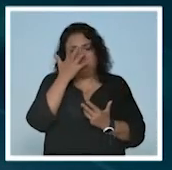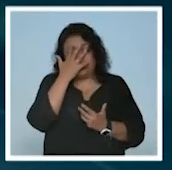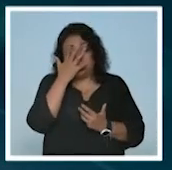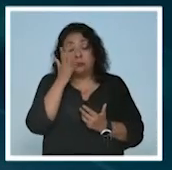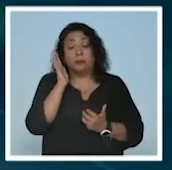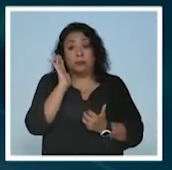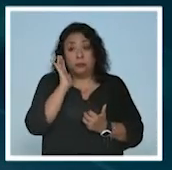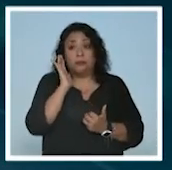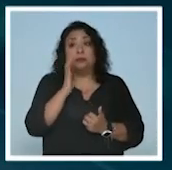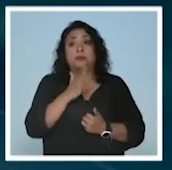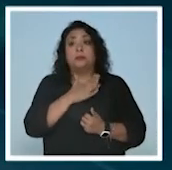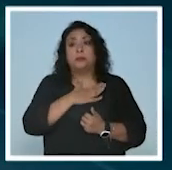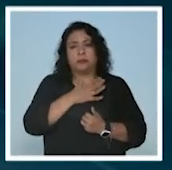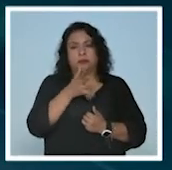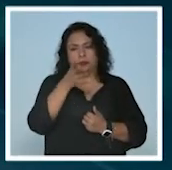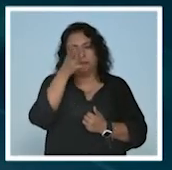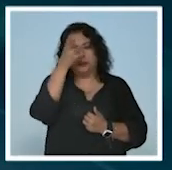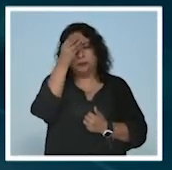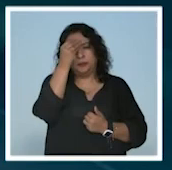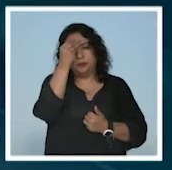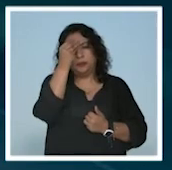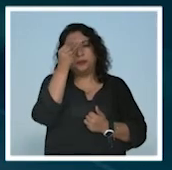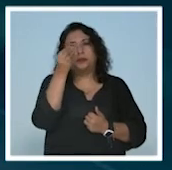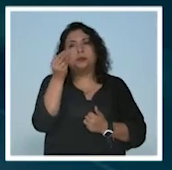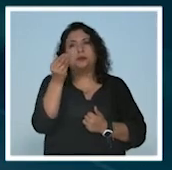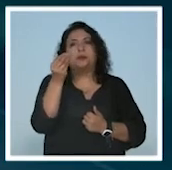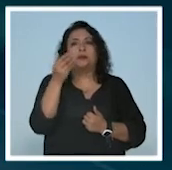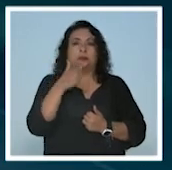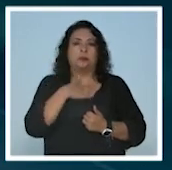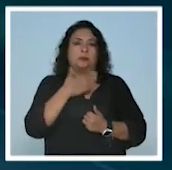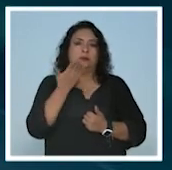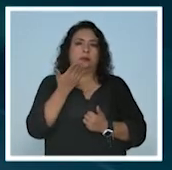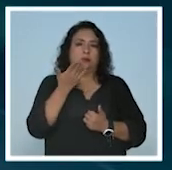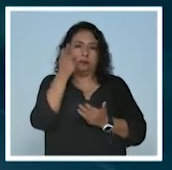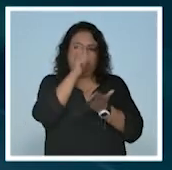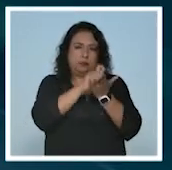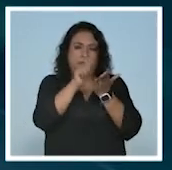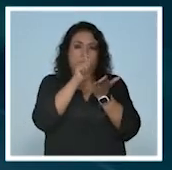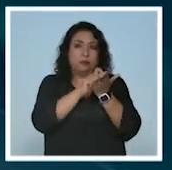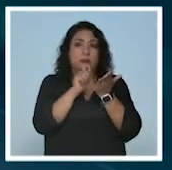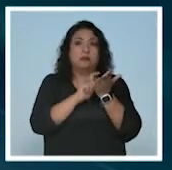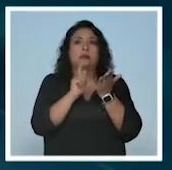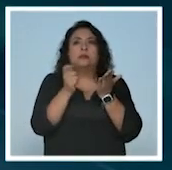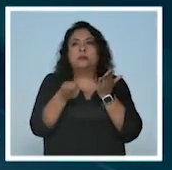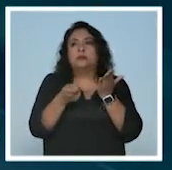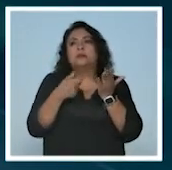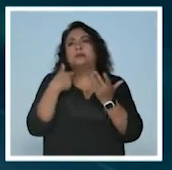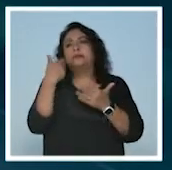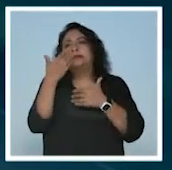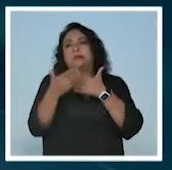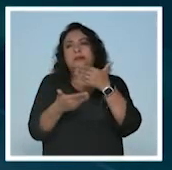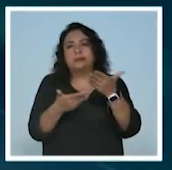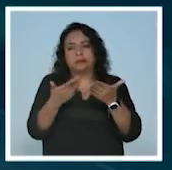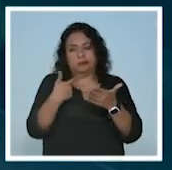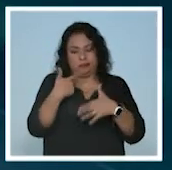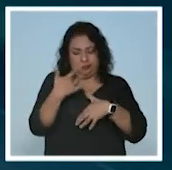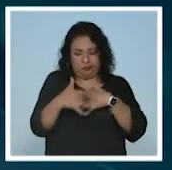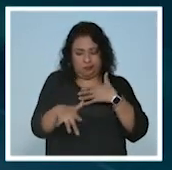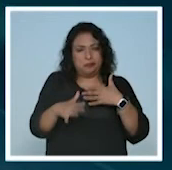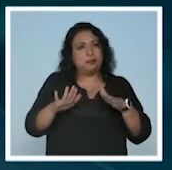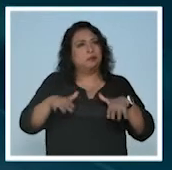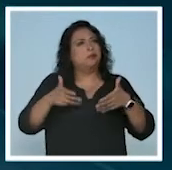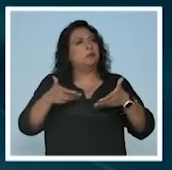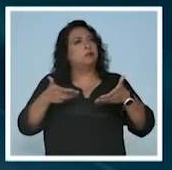que he aprendido a hacer en mi ejercicio literario es a caminar un poco desnudo por la